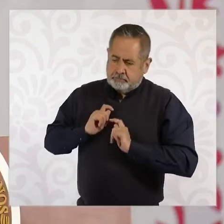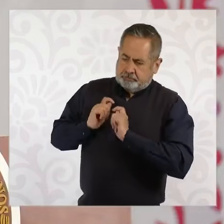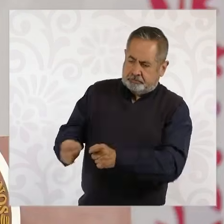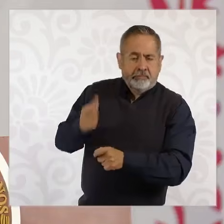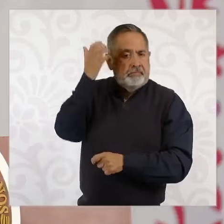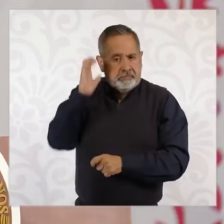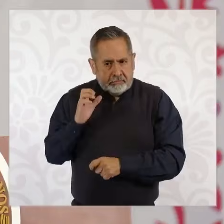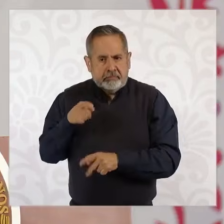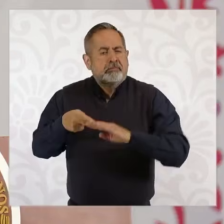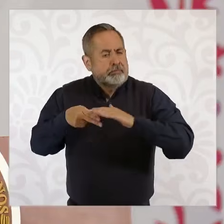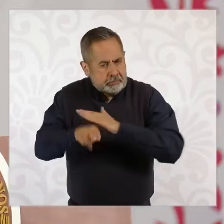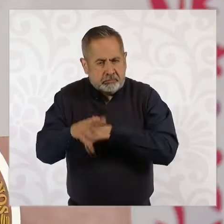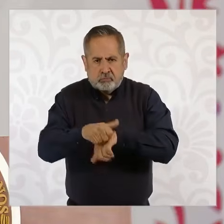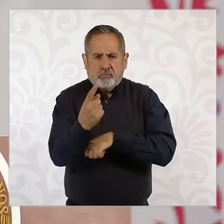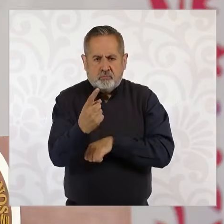está invirtiendo